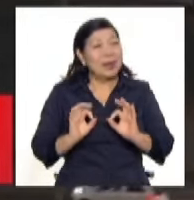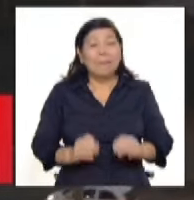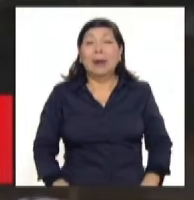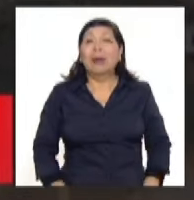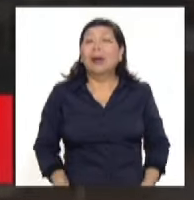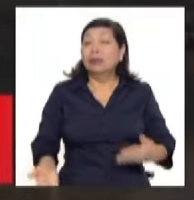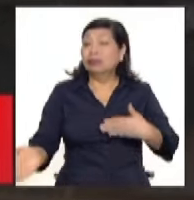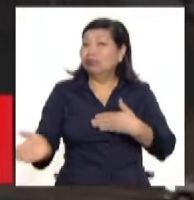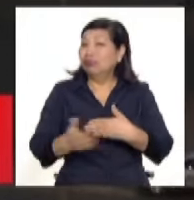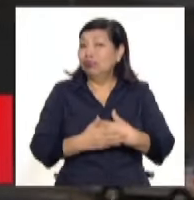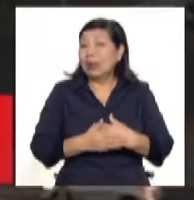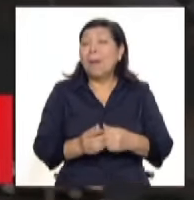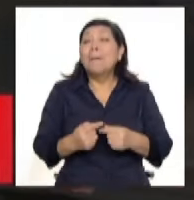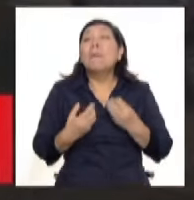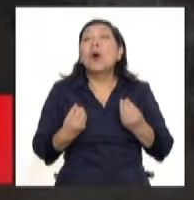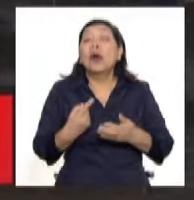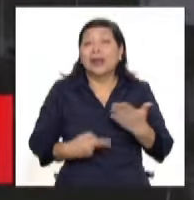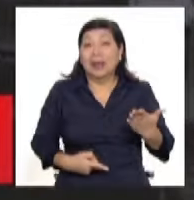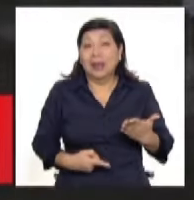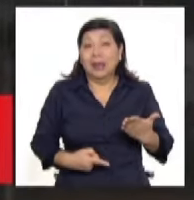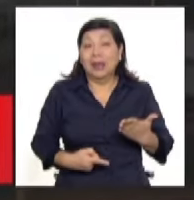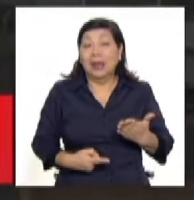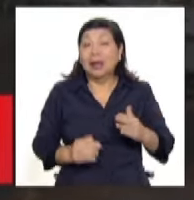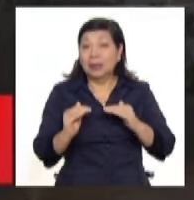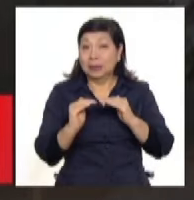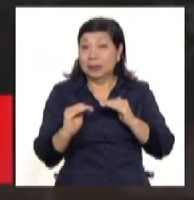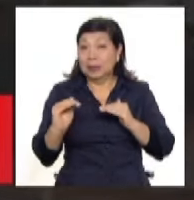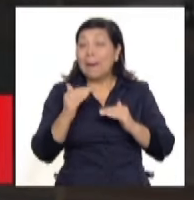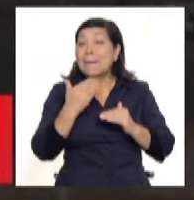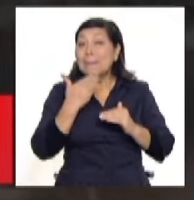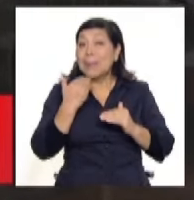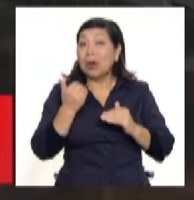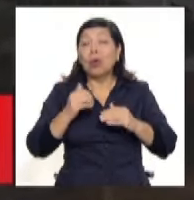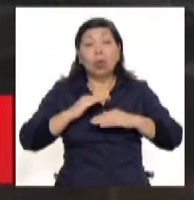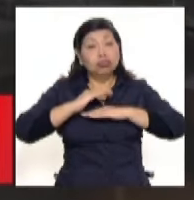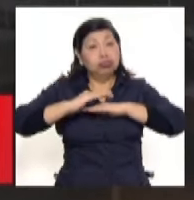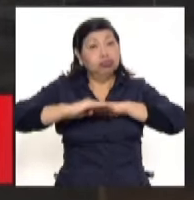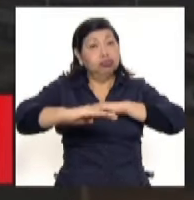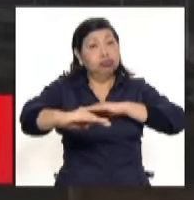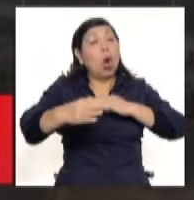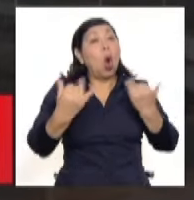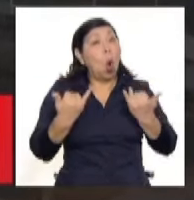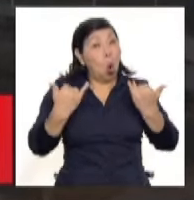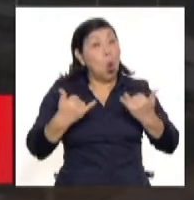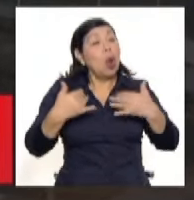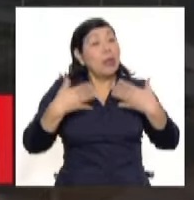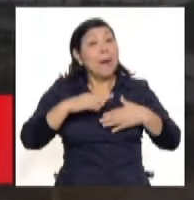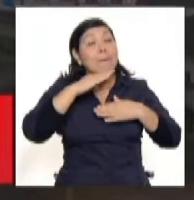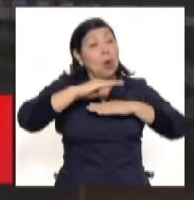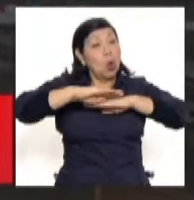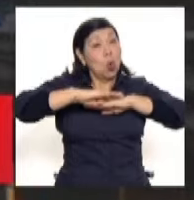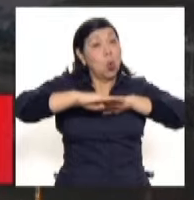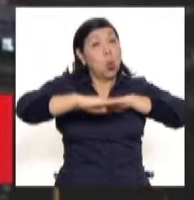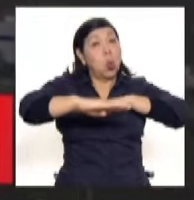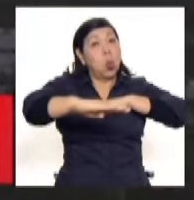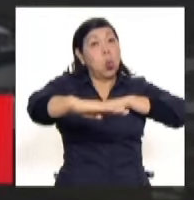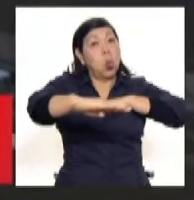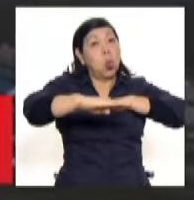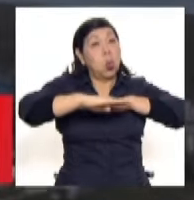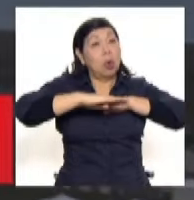se ha cerrado totalmente. Por eso es que en la parte superior hemos mejorado toda la infraestructura. Vamos a tener un mejoramiento de las vías,